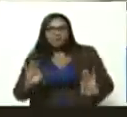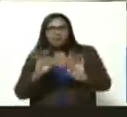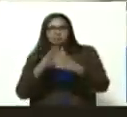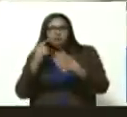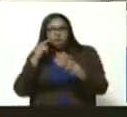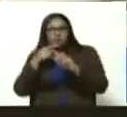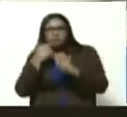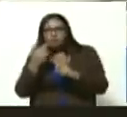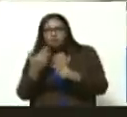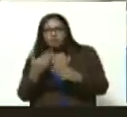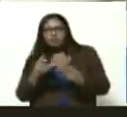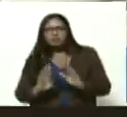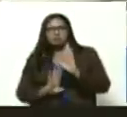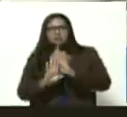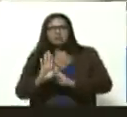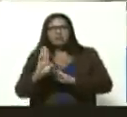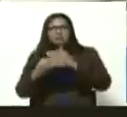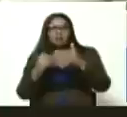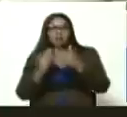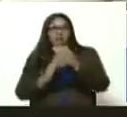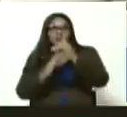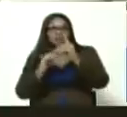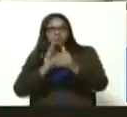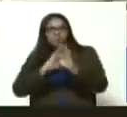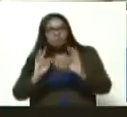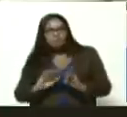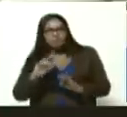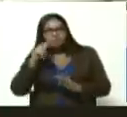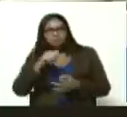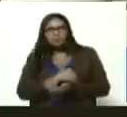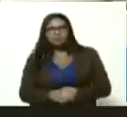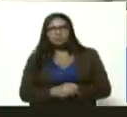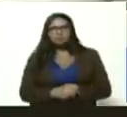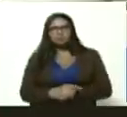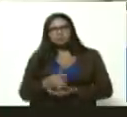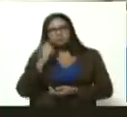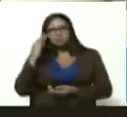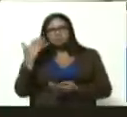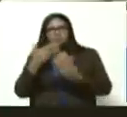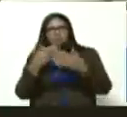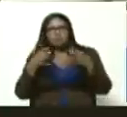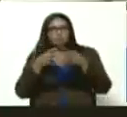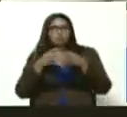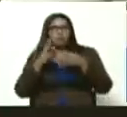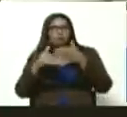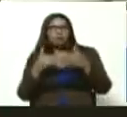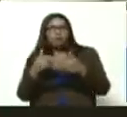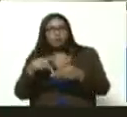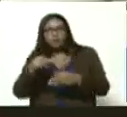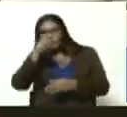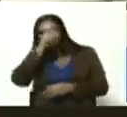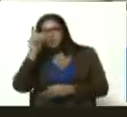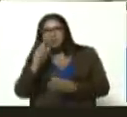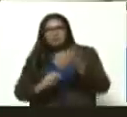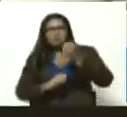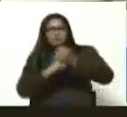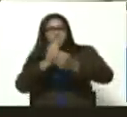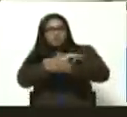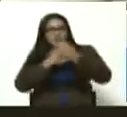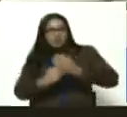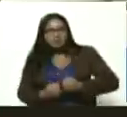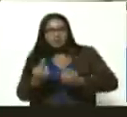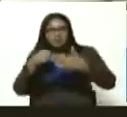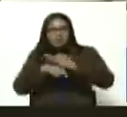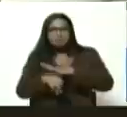indica que va a continuar en la dirección de la división y mientras eso ocurre el partido socialista unido de venezuela se fortalece hacia